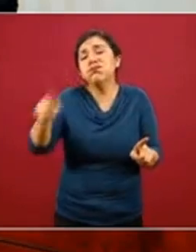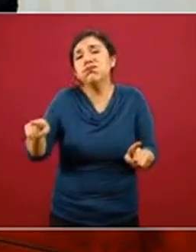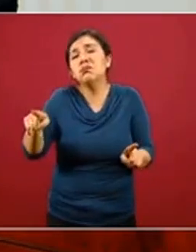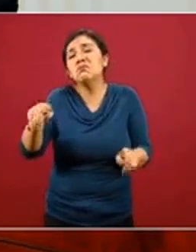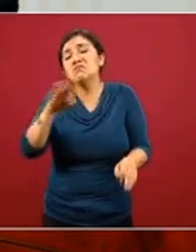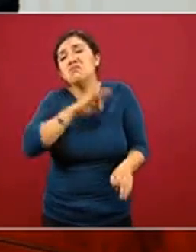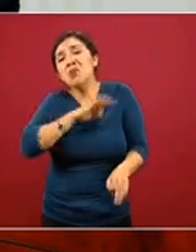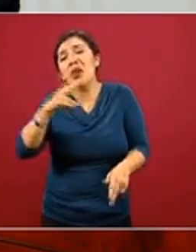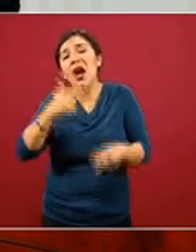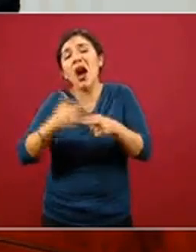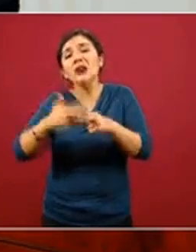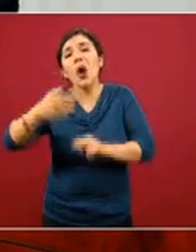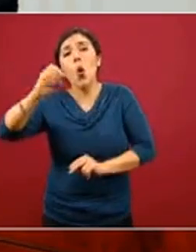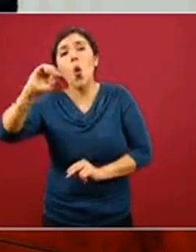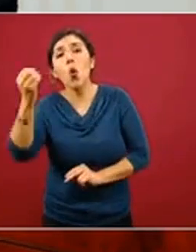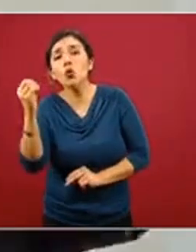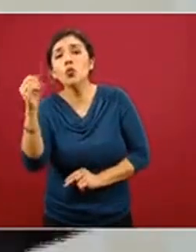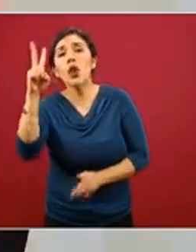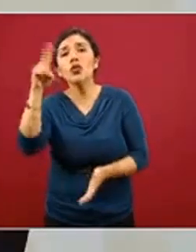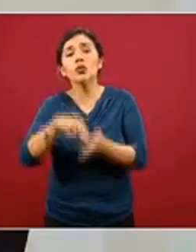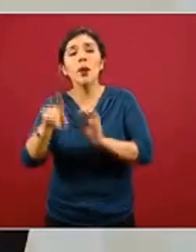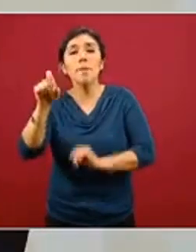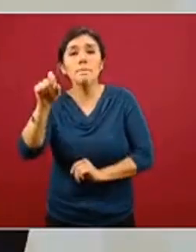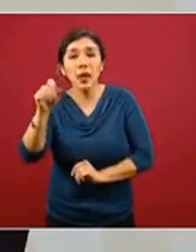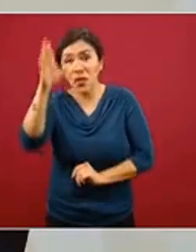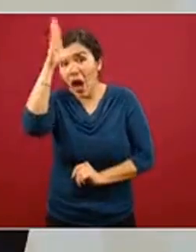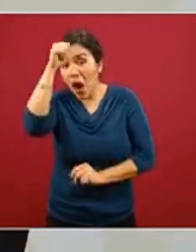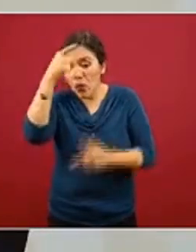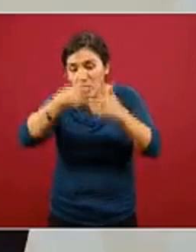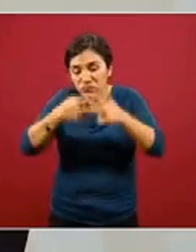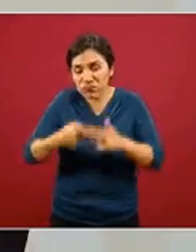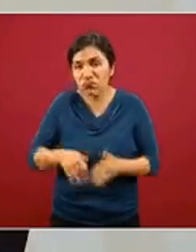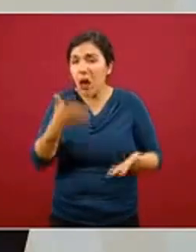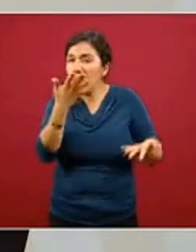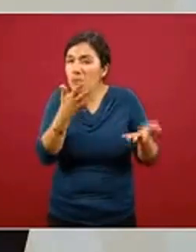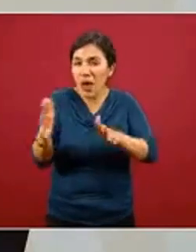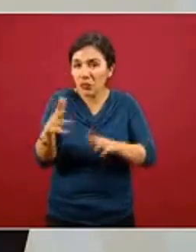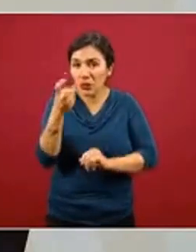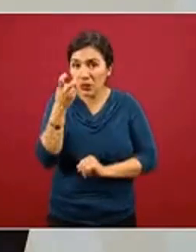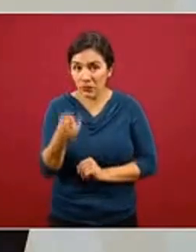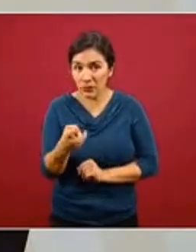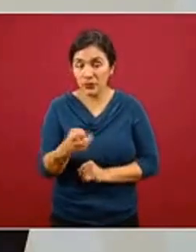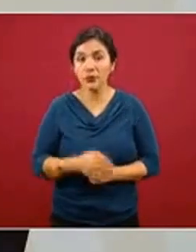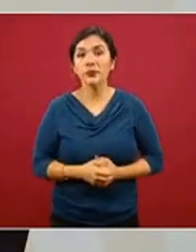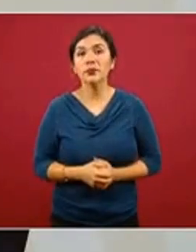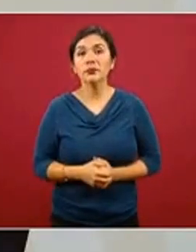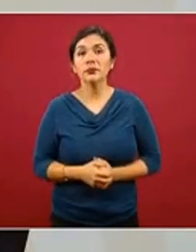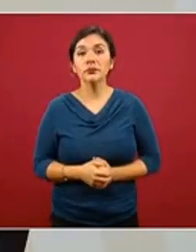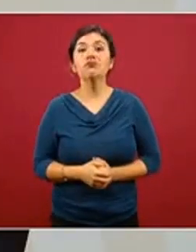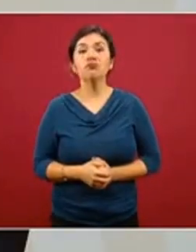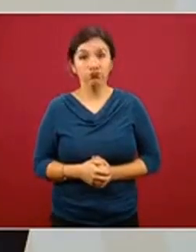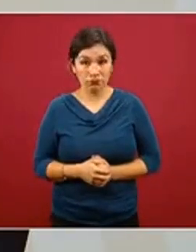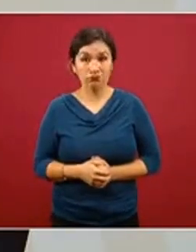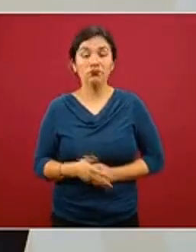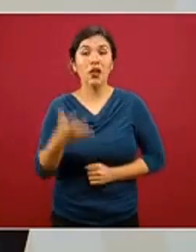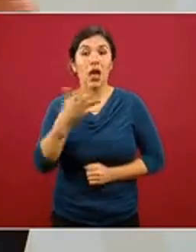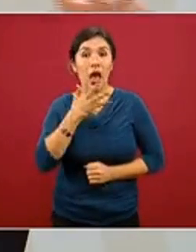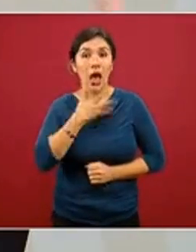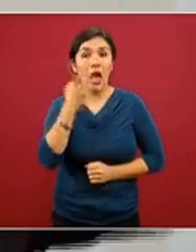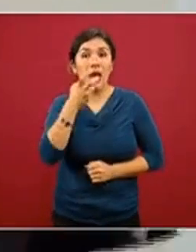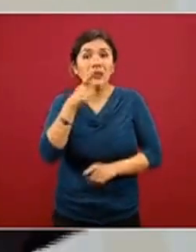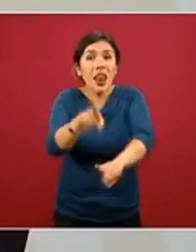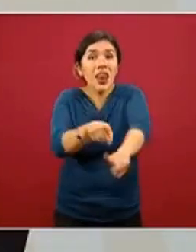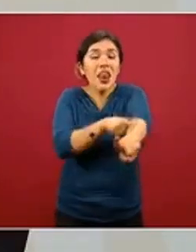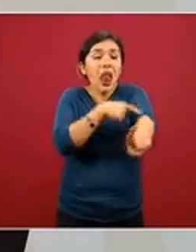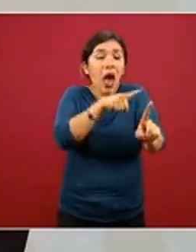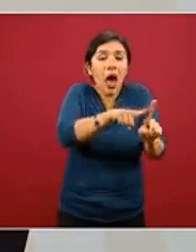al menos hasta octubre de 2020, de acuerdo a las predicciones matemáticas. Tenemos esta